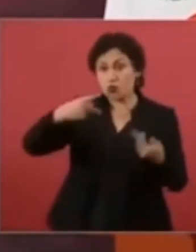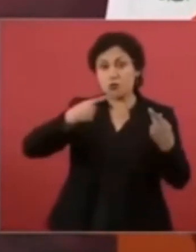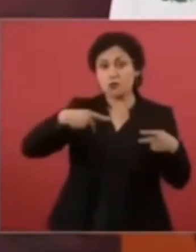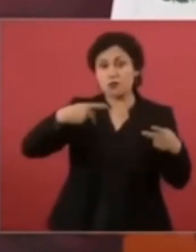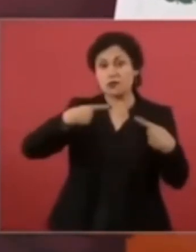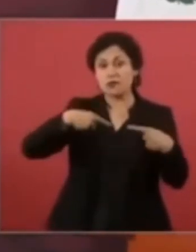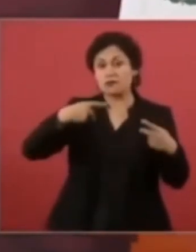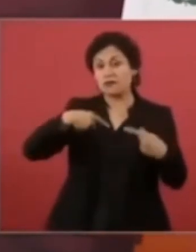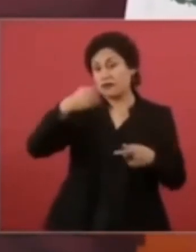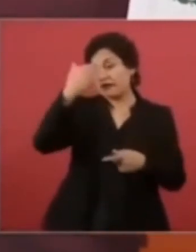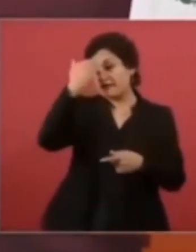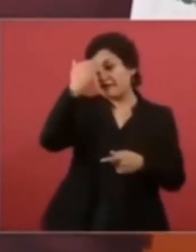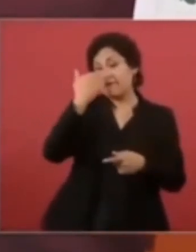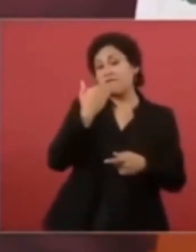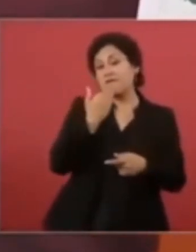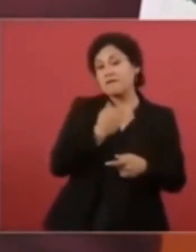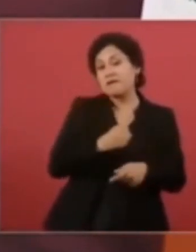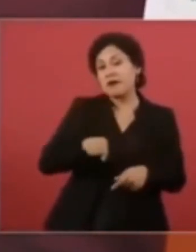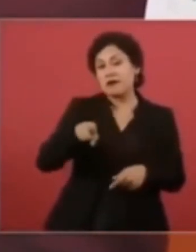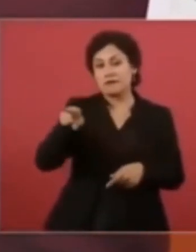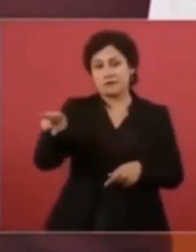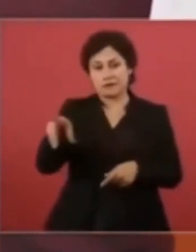de ser gente